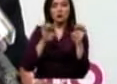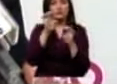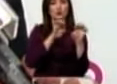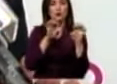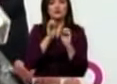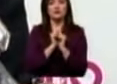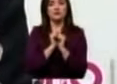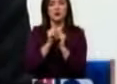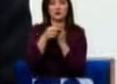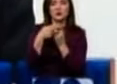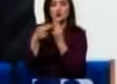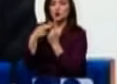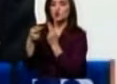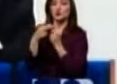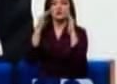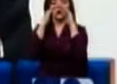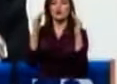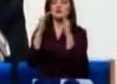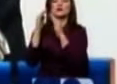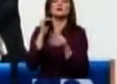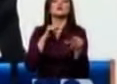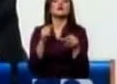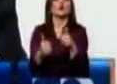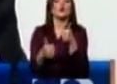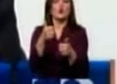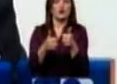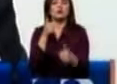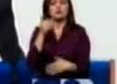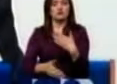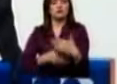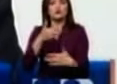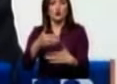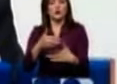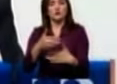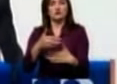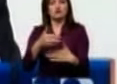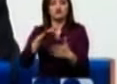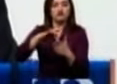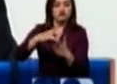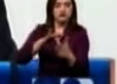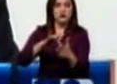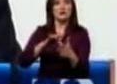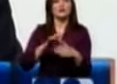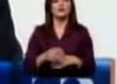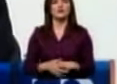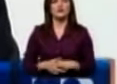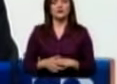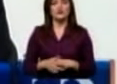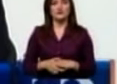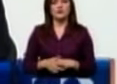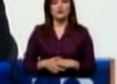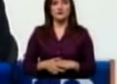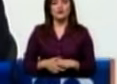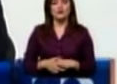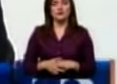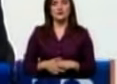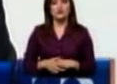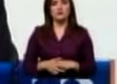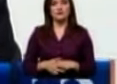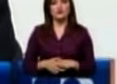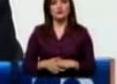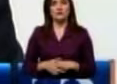Levantando un censo para determinar qué casas están ya en un proceso y en riesgo no mitigable, es decir, que no existe otra opción y